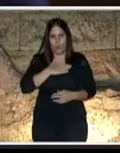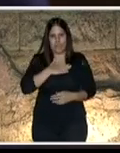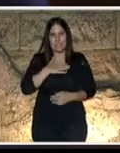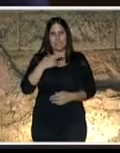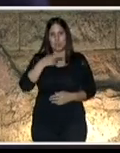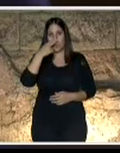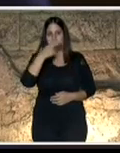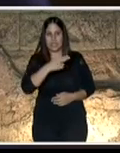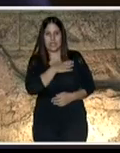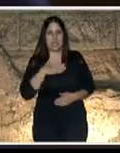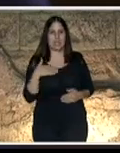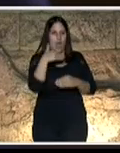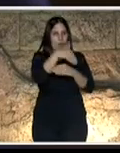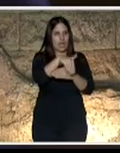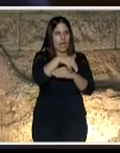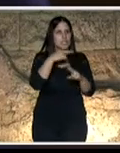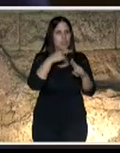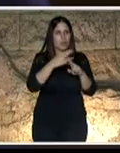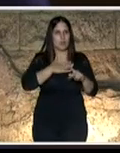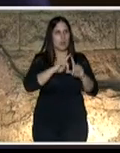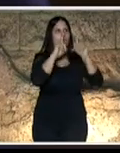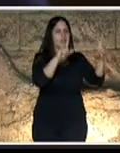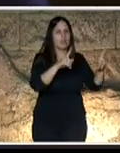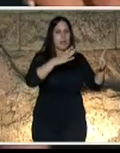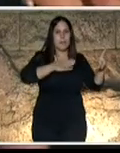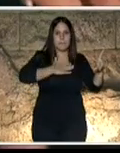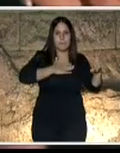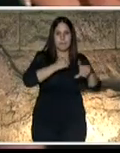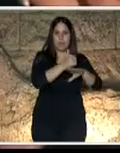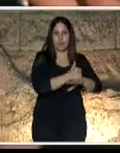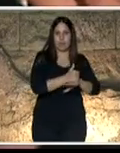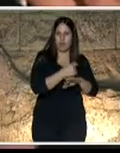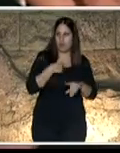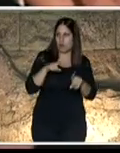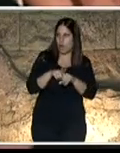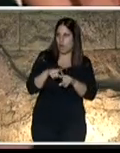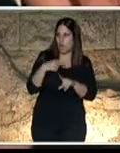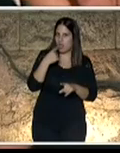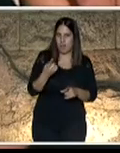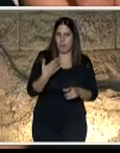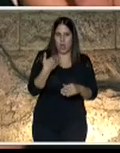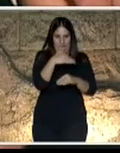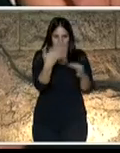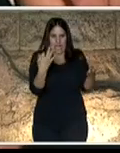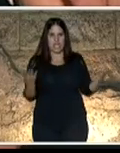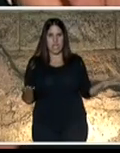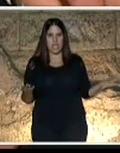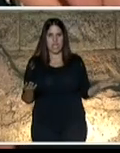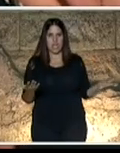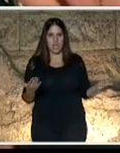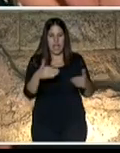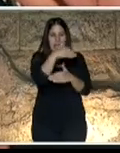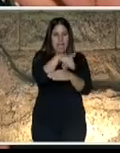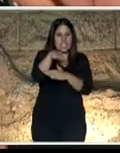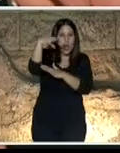reclamó poner mi nombre a una calle, mis queridos paisanos, escandalizados, contestaban: ¿pero qué calle? Si la única